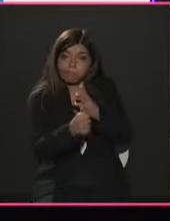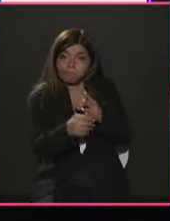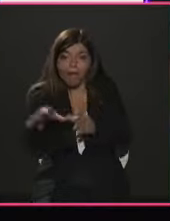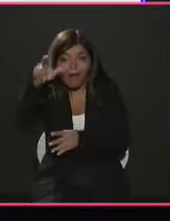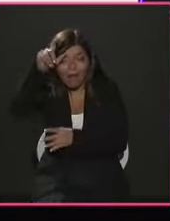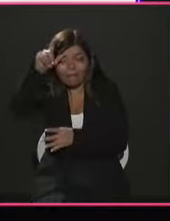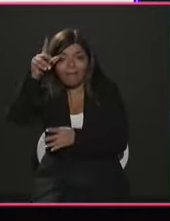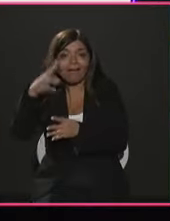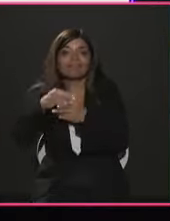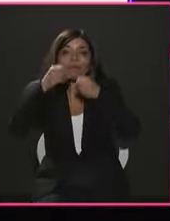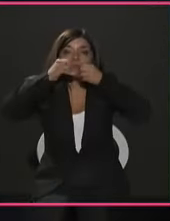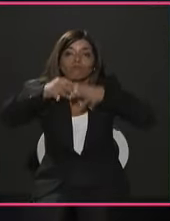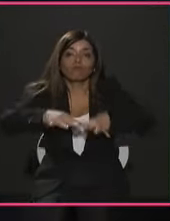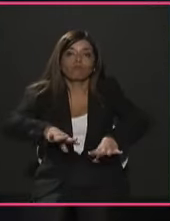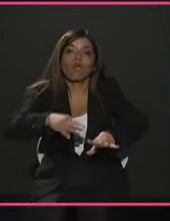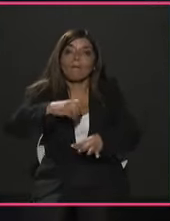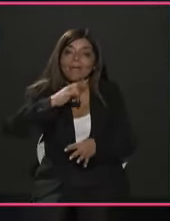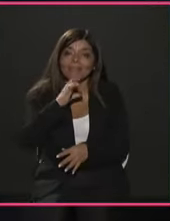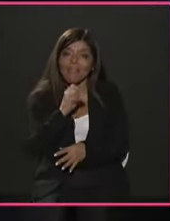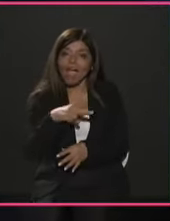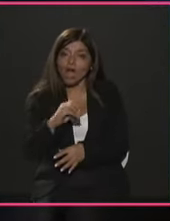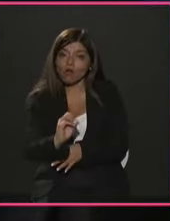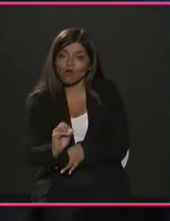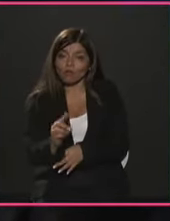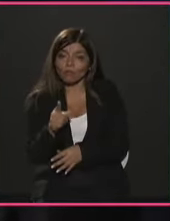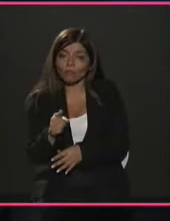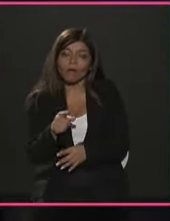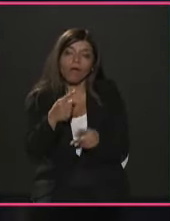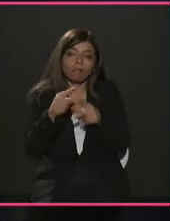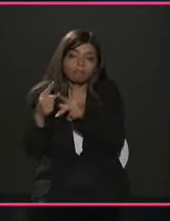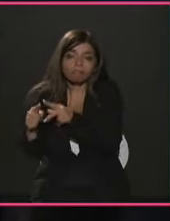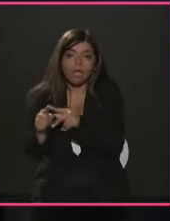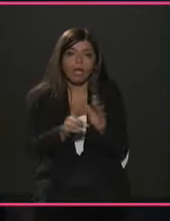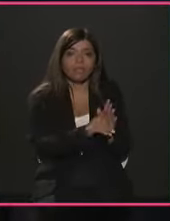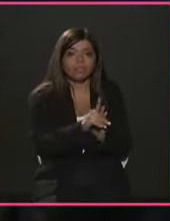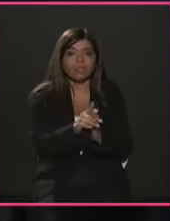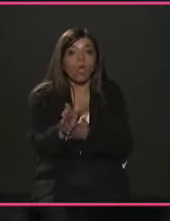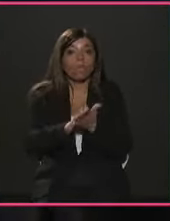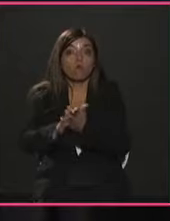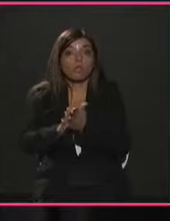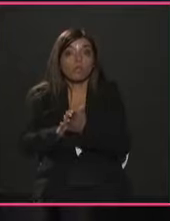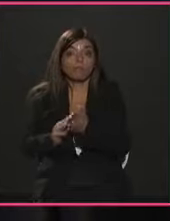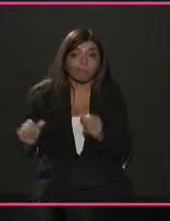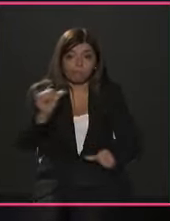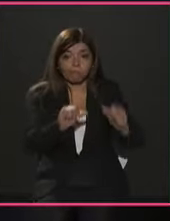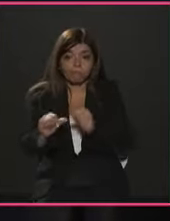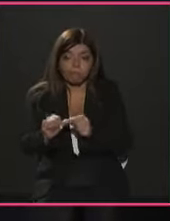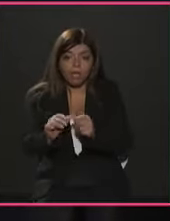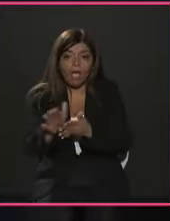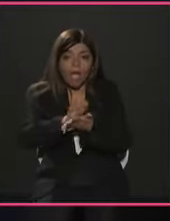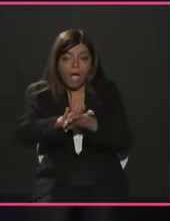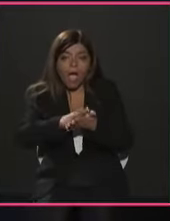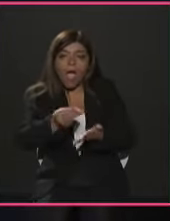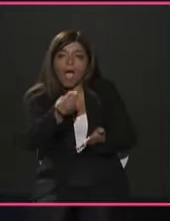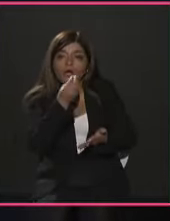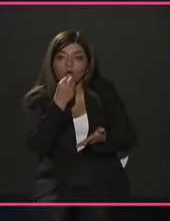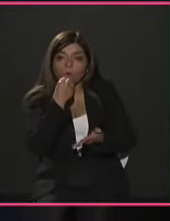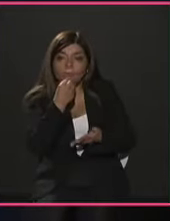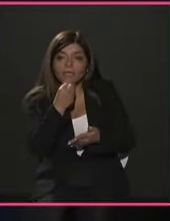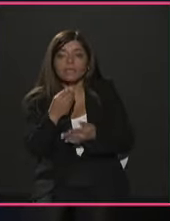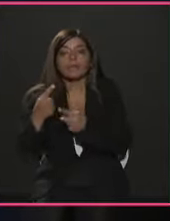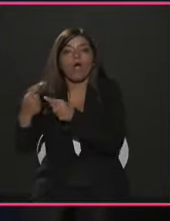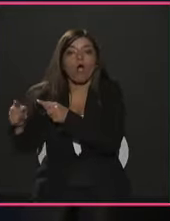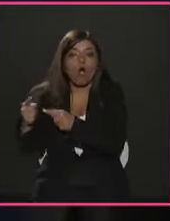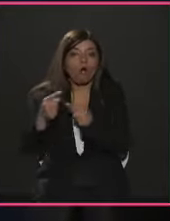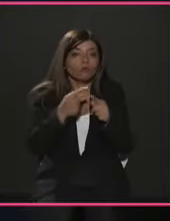gran parte de esto todavía se está desarrollando Pero hay harta pra eso con cosas por ejemplo aditivos a la comida o aditivos también a para la